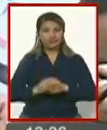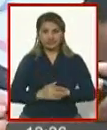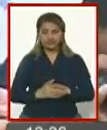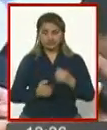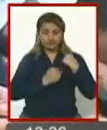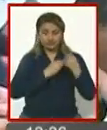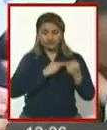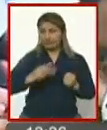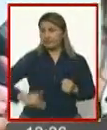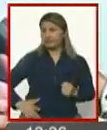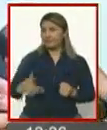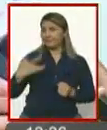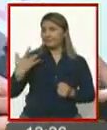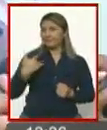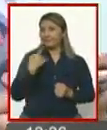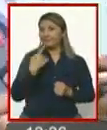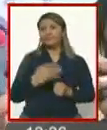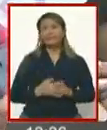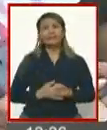guardias municipales se sienten ahorita